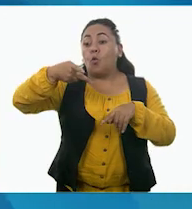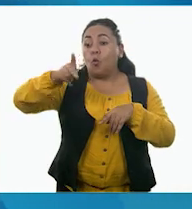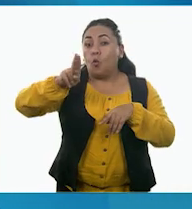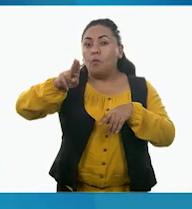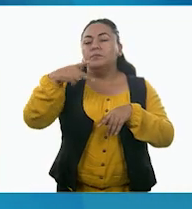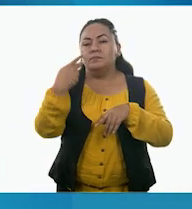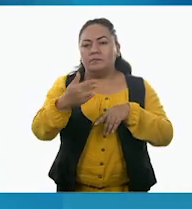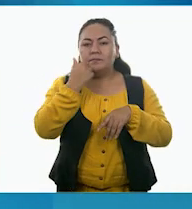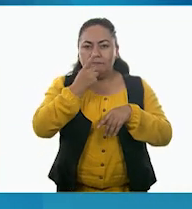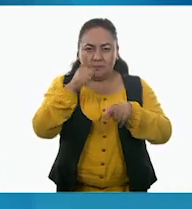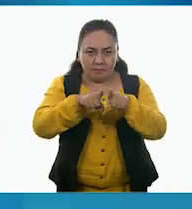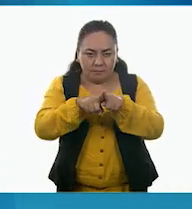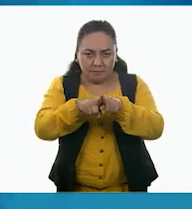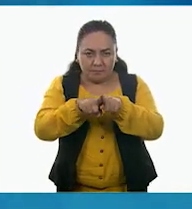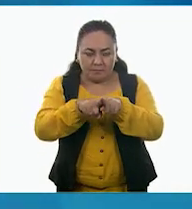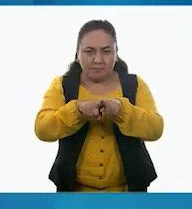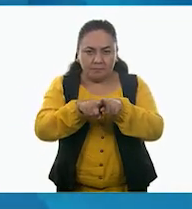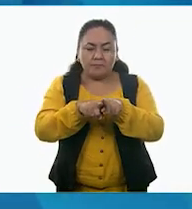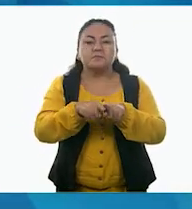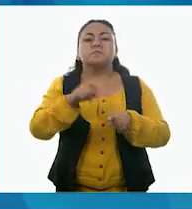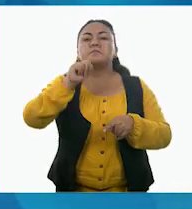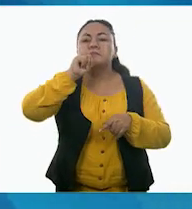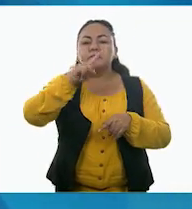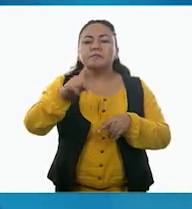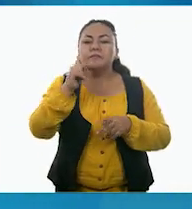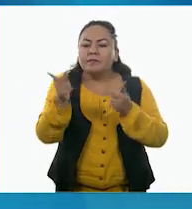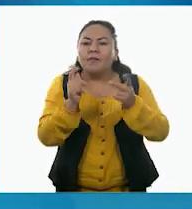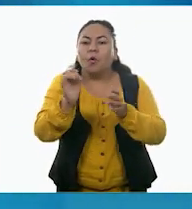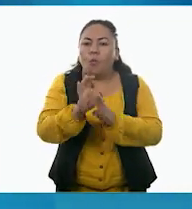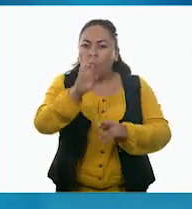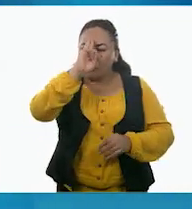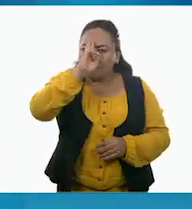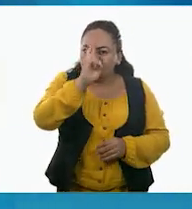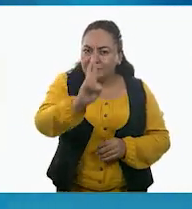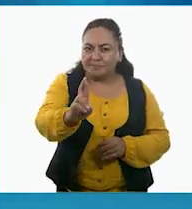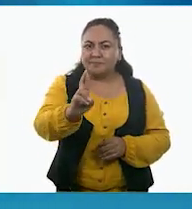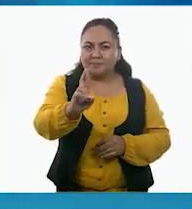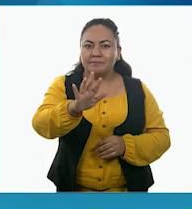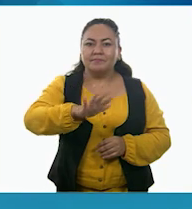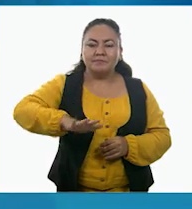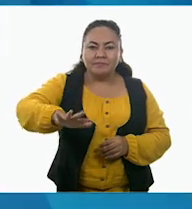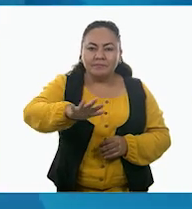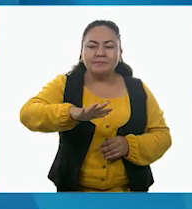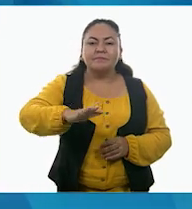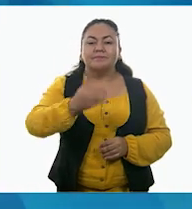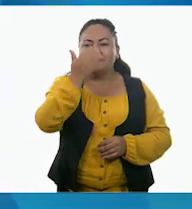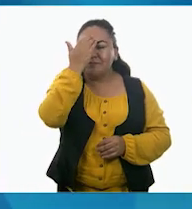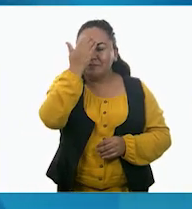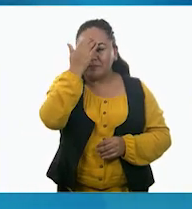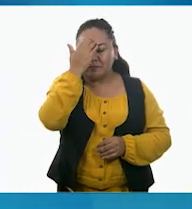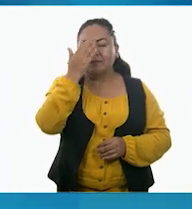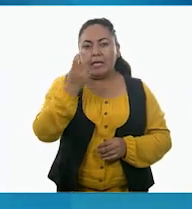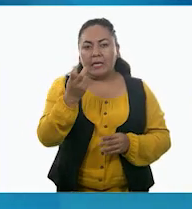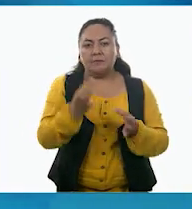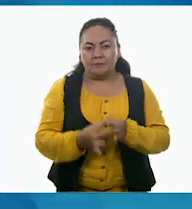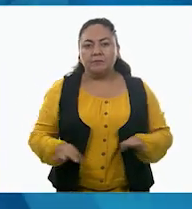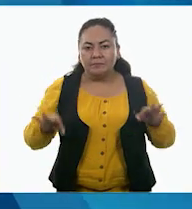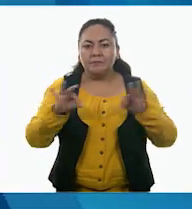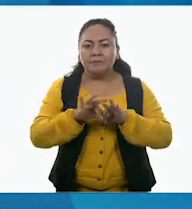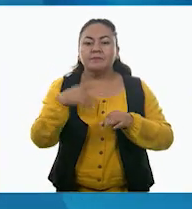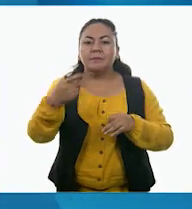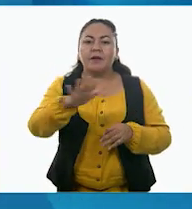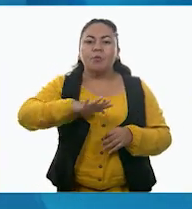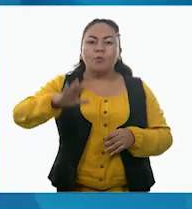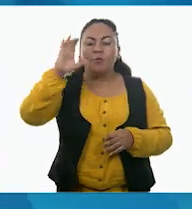que nada para demostrar familiaridad, respeto, y es muy importante entre los